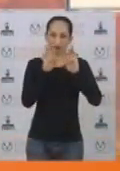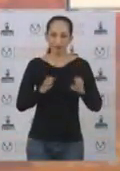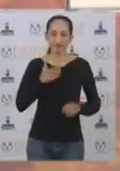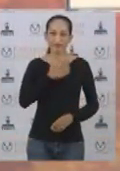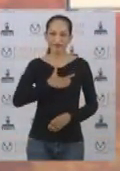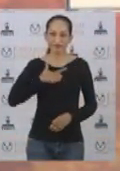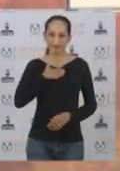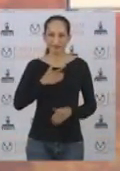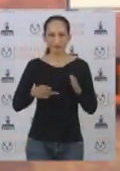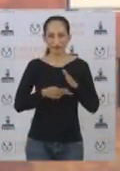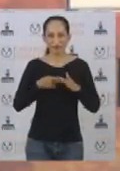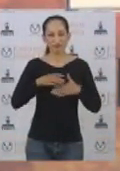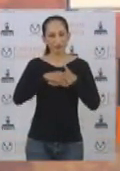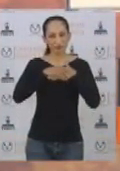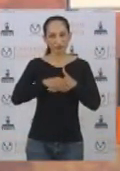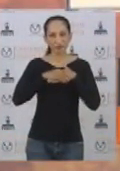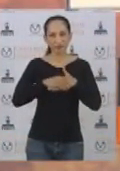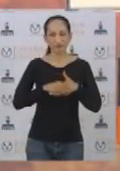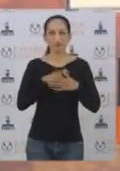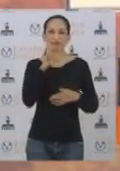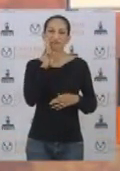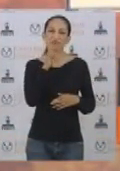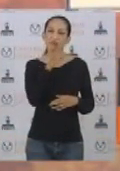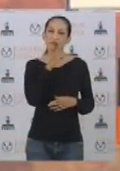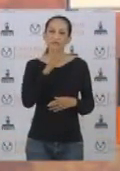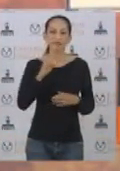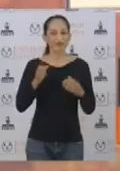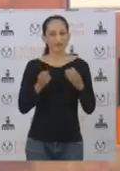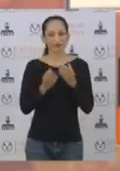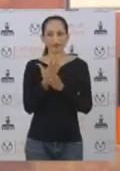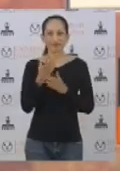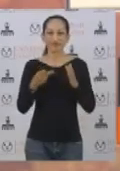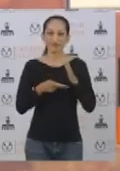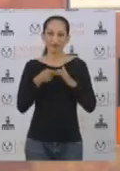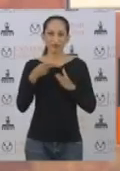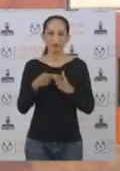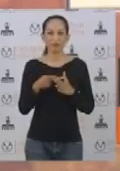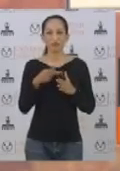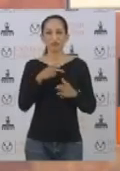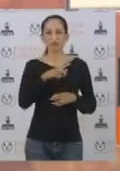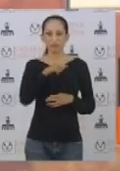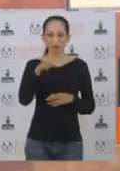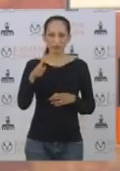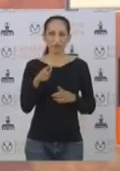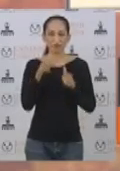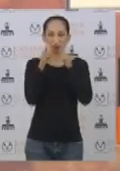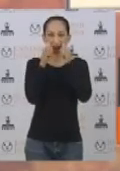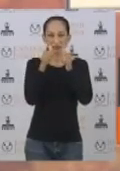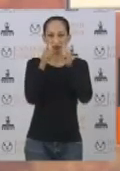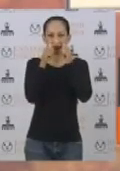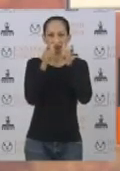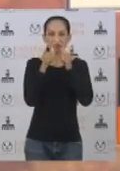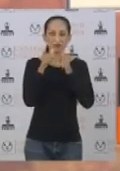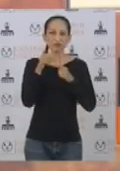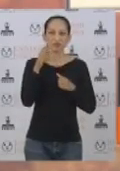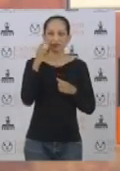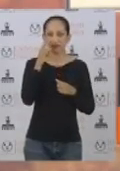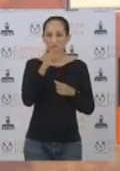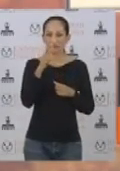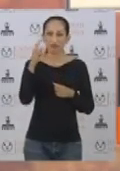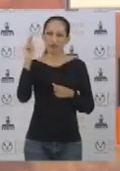¿Qué tal? Qué gusto poder saludarles en una nueva edición de What Informa y llevar hasta sus hogares las actividades más relevantes de esta semana en